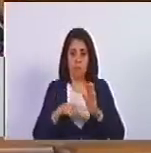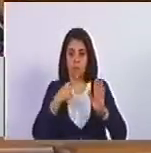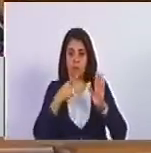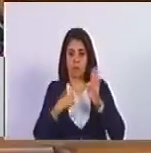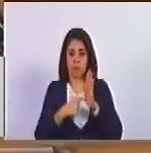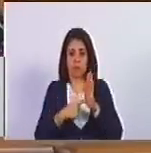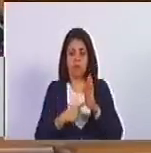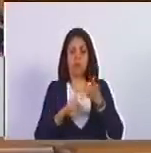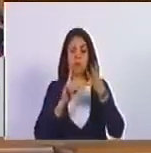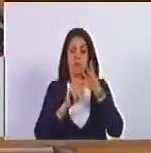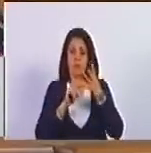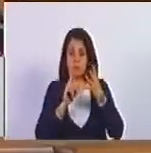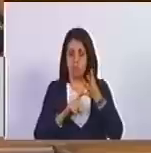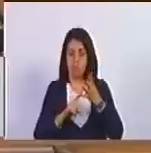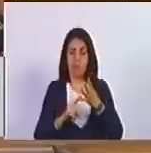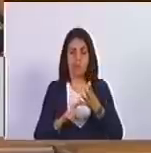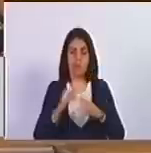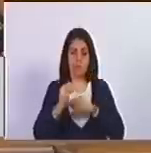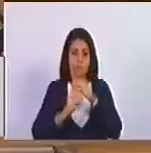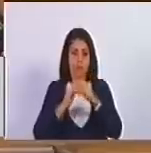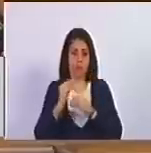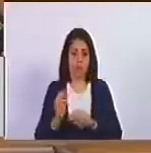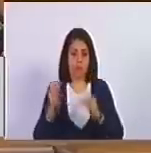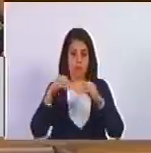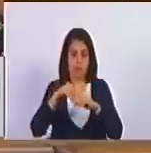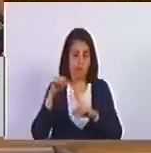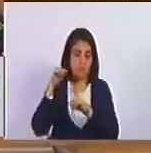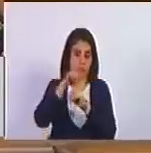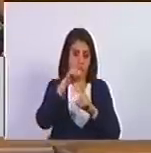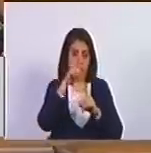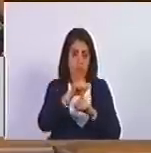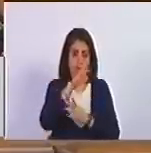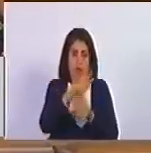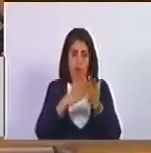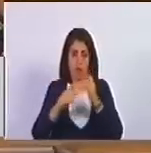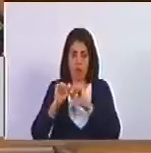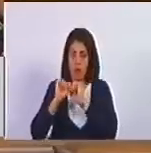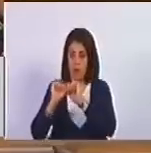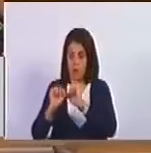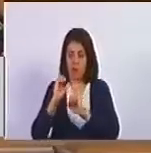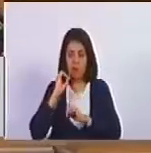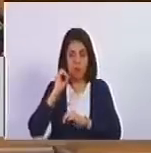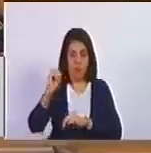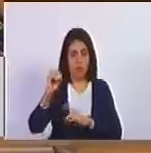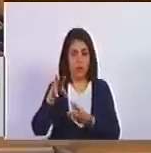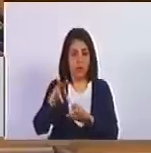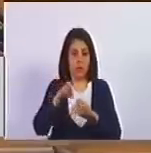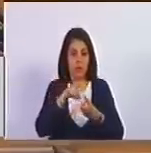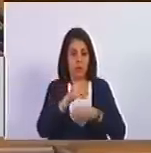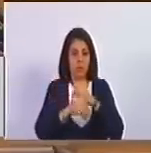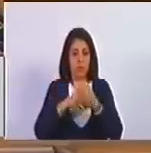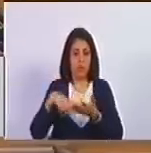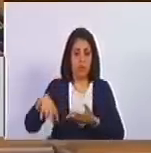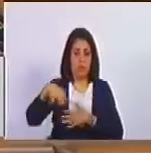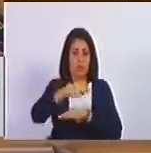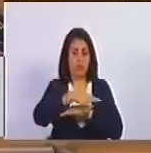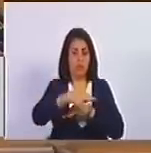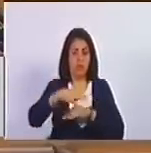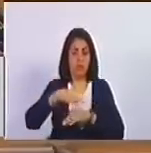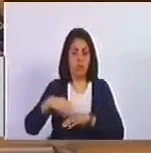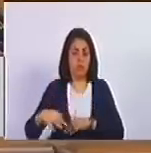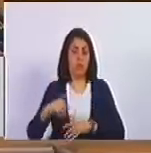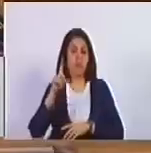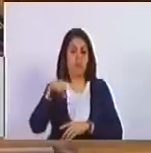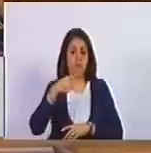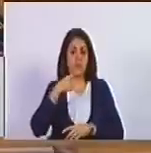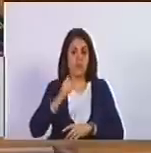aplicables. 4. Coadyuvar en la lucha contra la evasión, elusión y fraude fiscal en los estados y municipios,